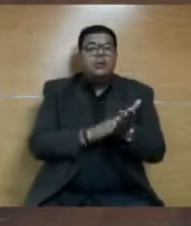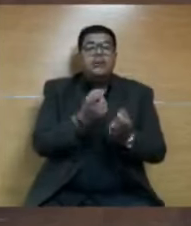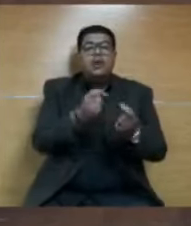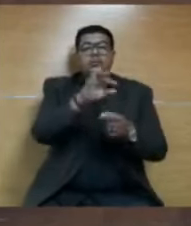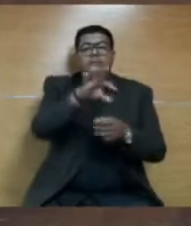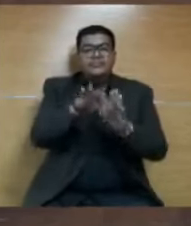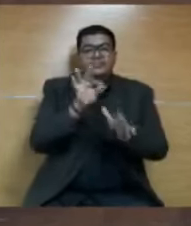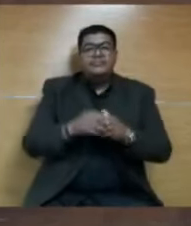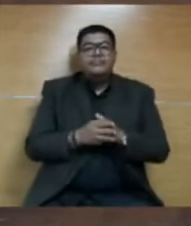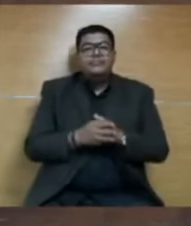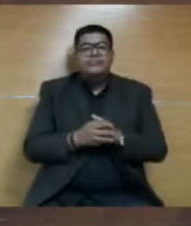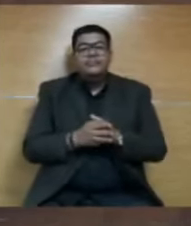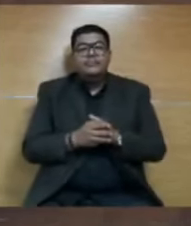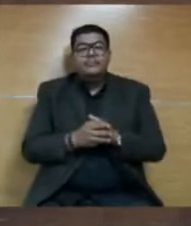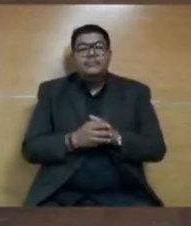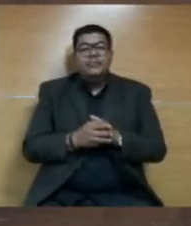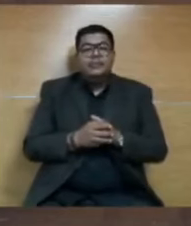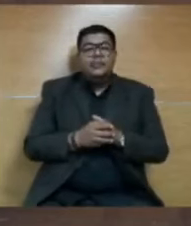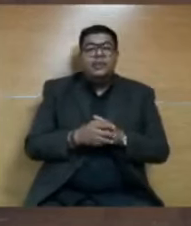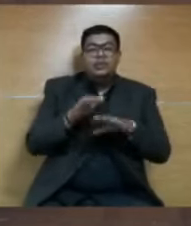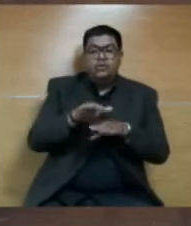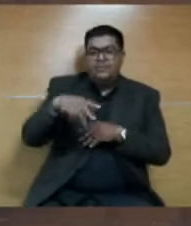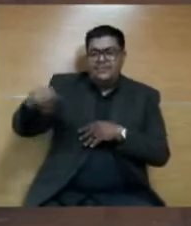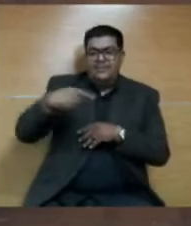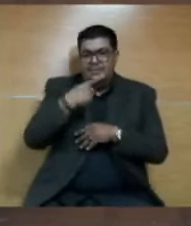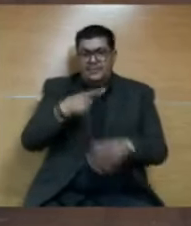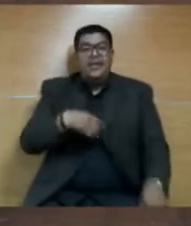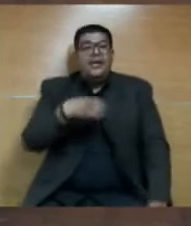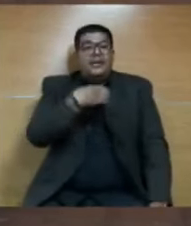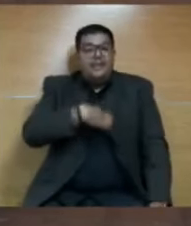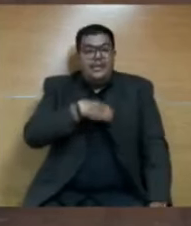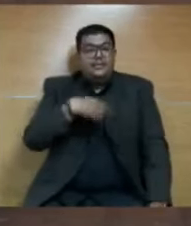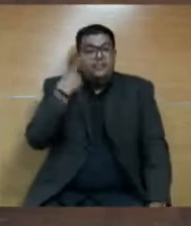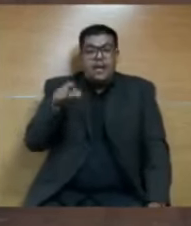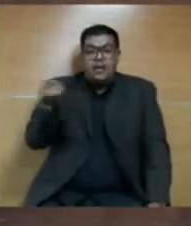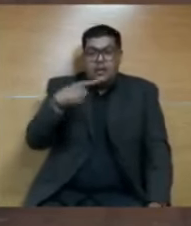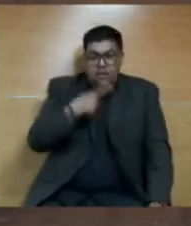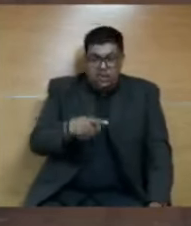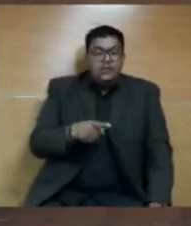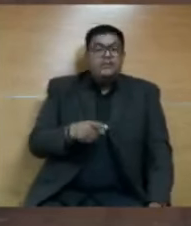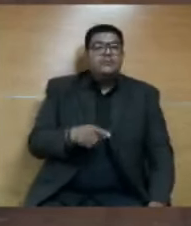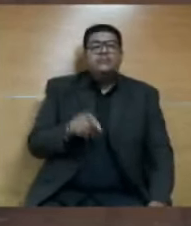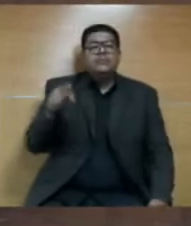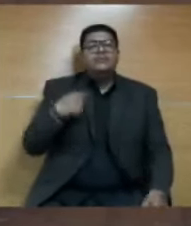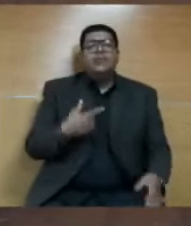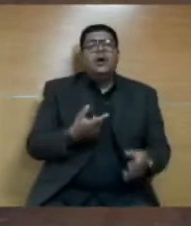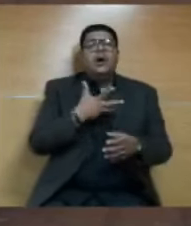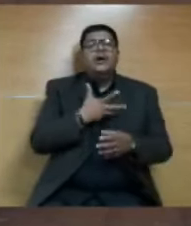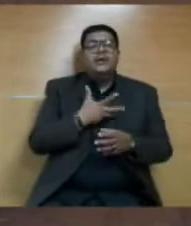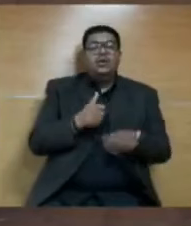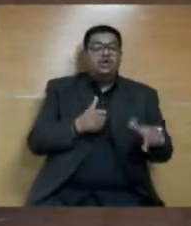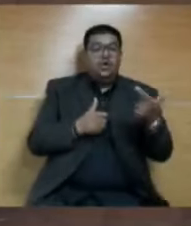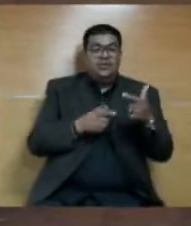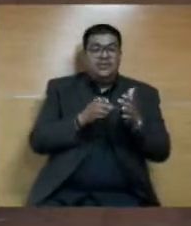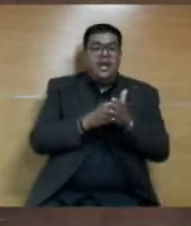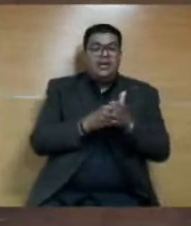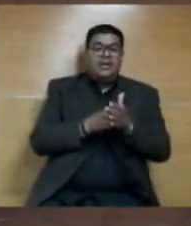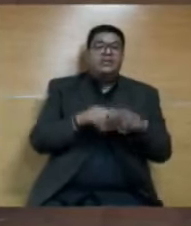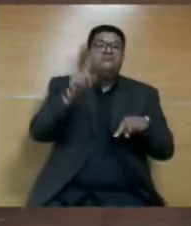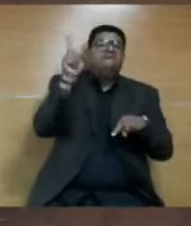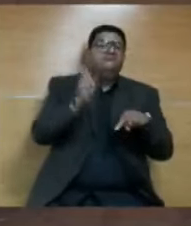casillas. En cuanto al reclamo consistente en que se dieron de baja en la sesión de cómputo municipal 12 paquetes